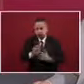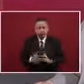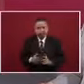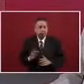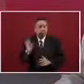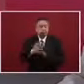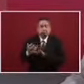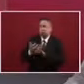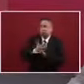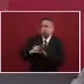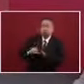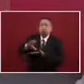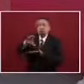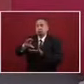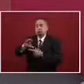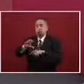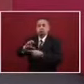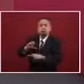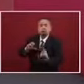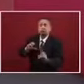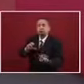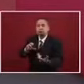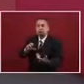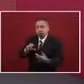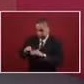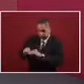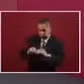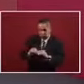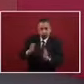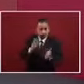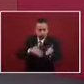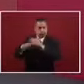Porque una cosa es crecimiento y otra cosa es desarrollo.